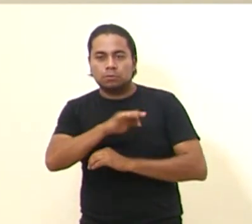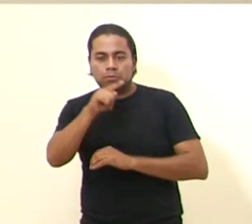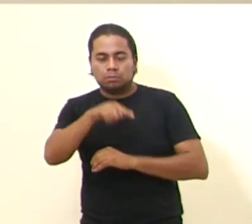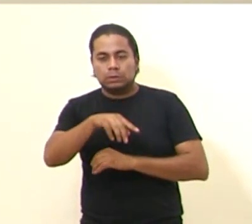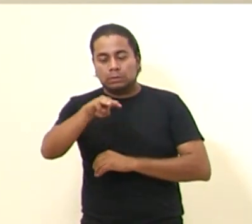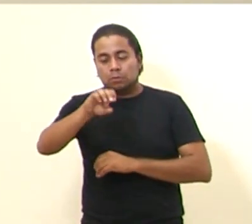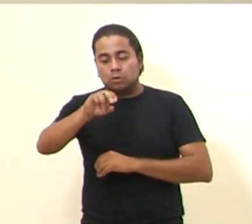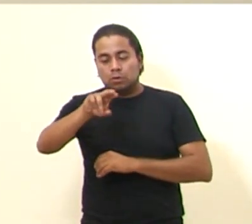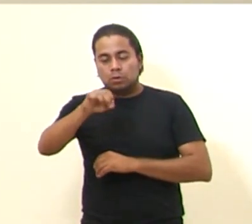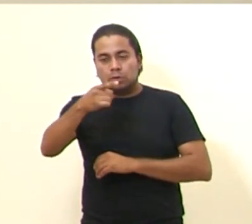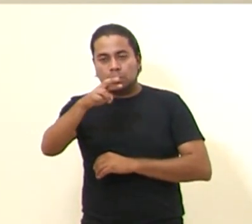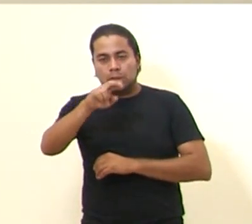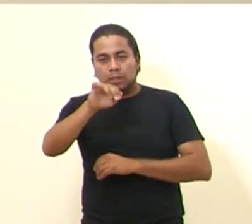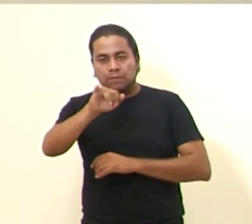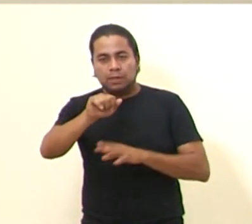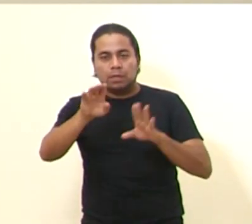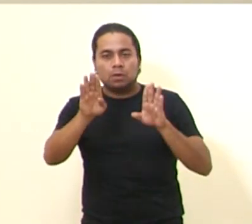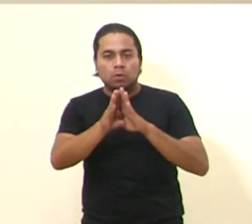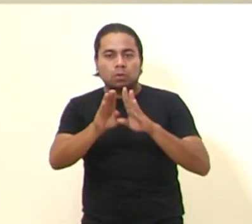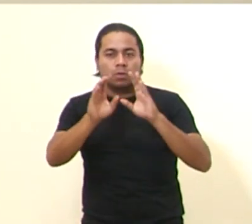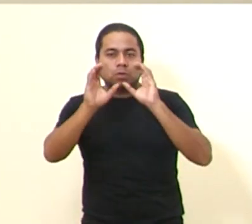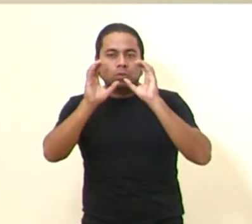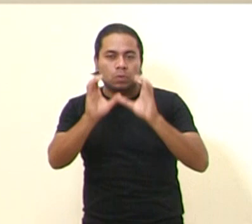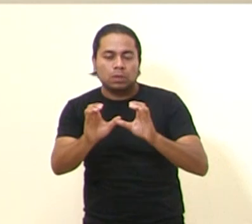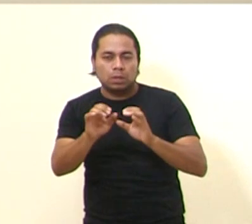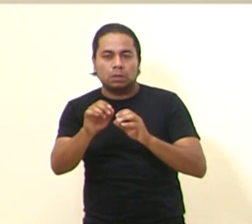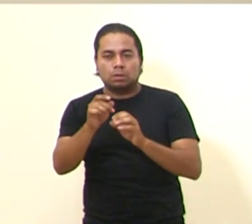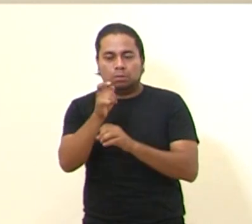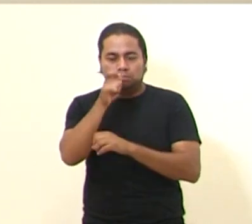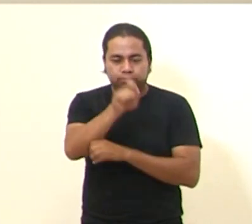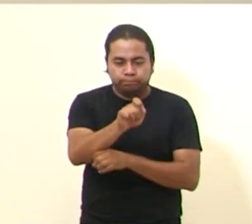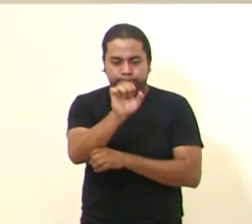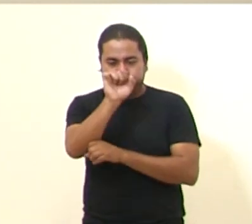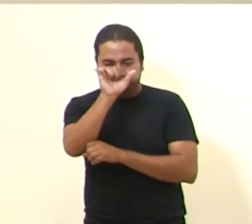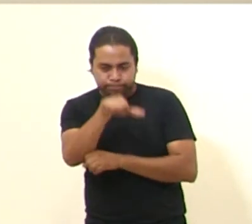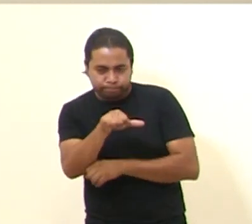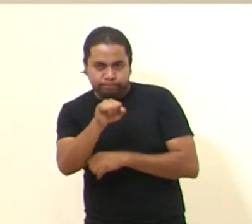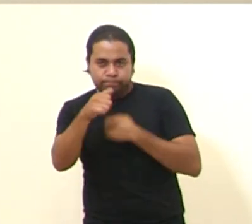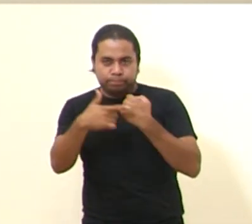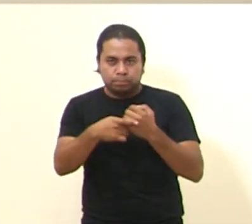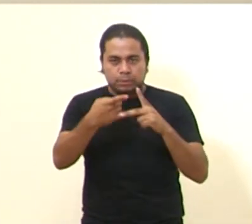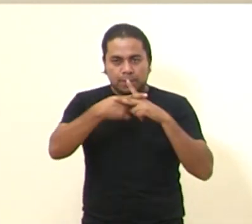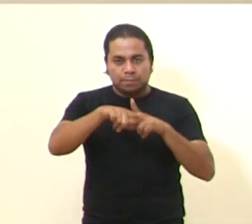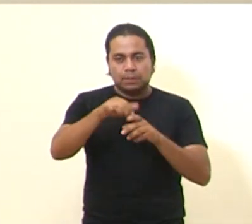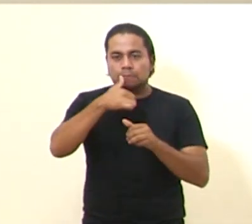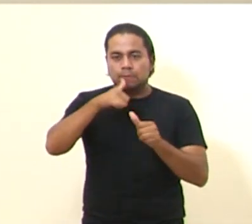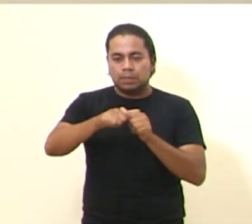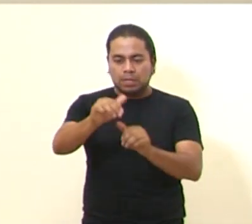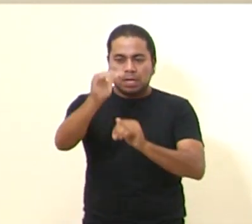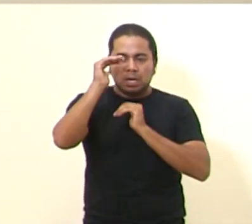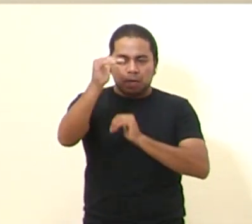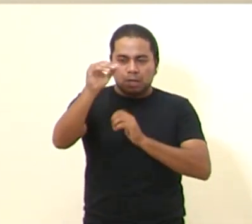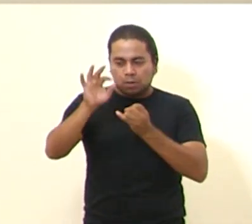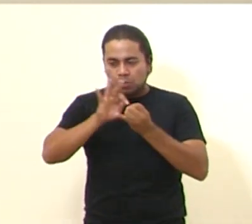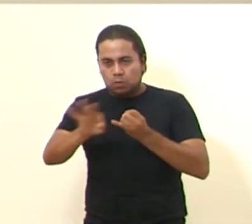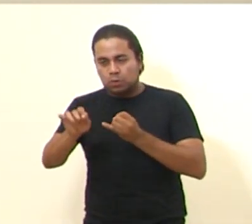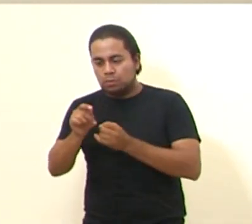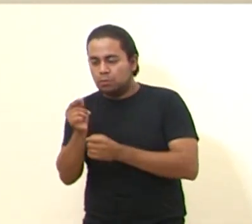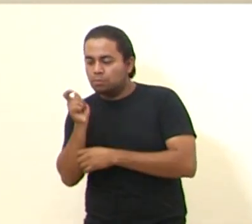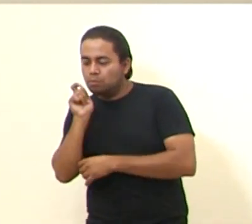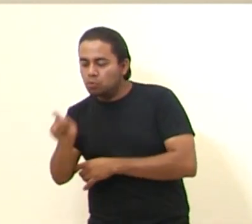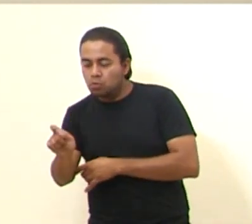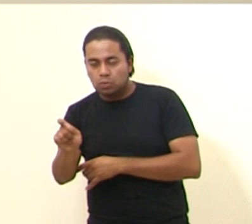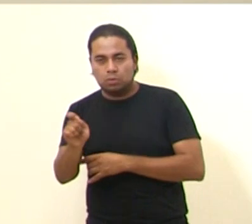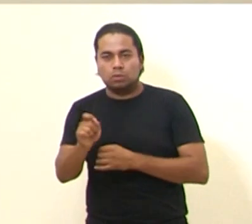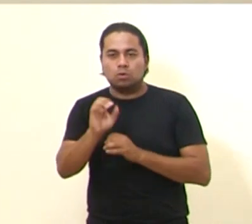monografía, con mucho cuidado, respetando los signos de puntuación, iniciando con mayúsculas, terminando al final de cada oración un